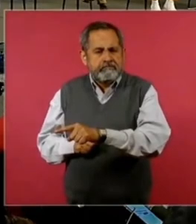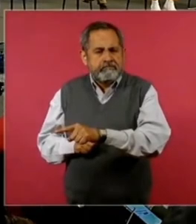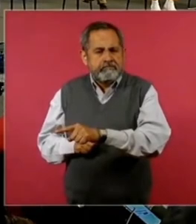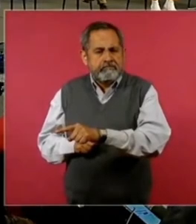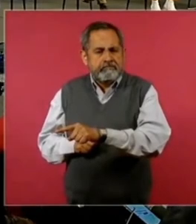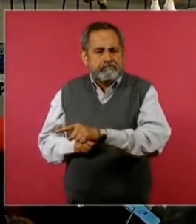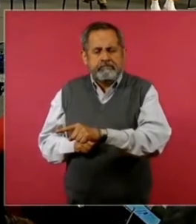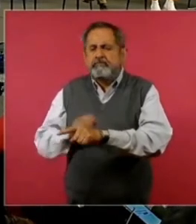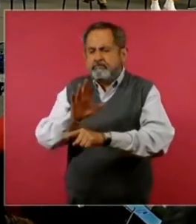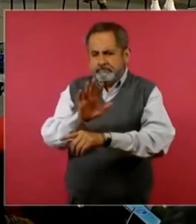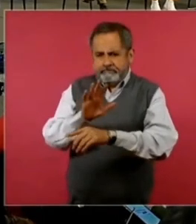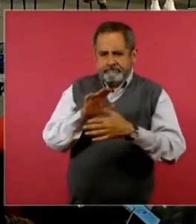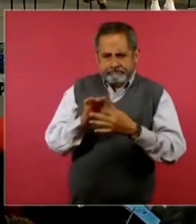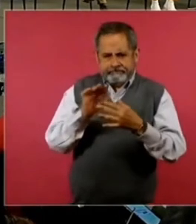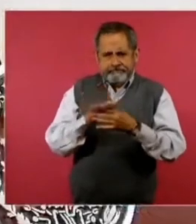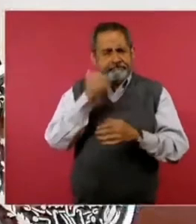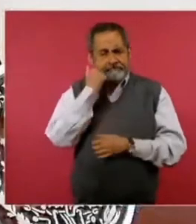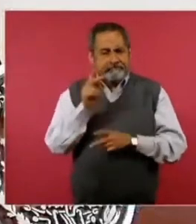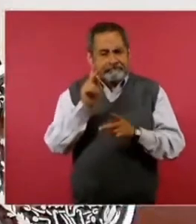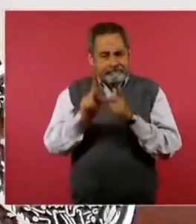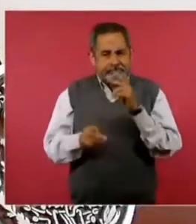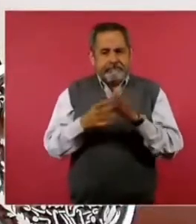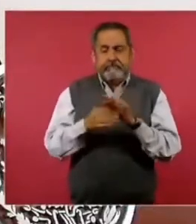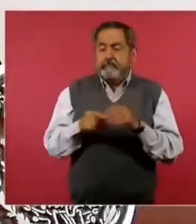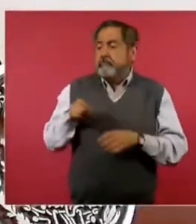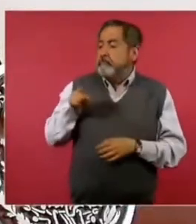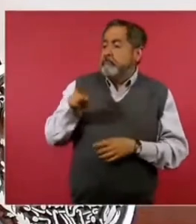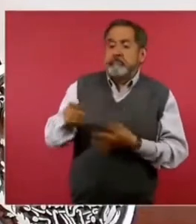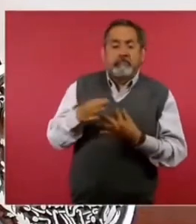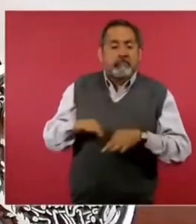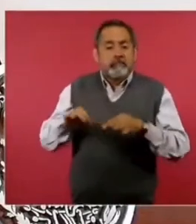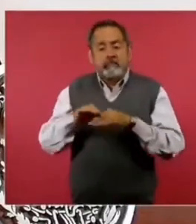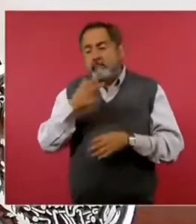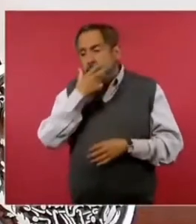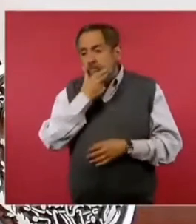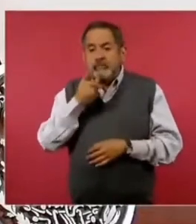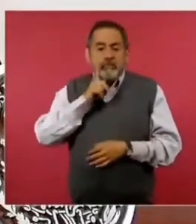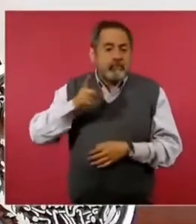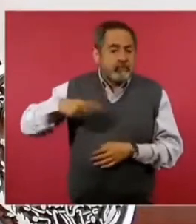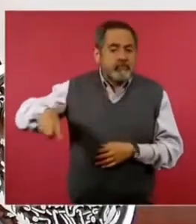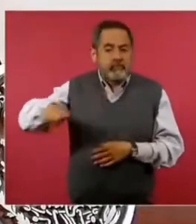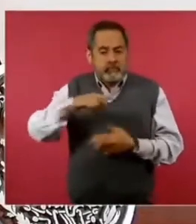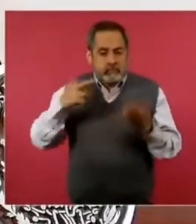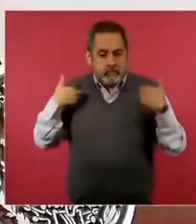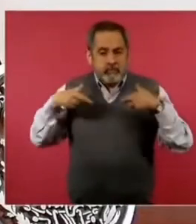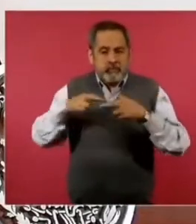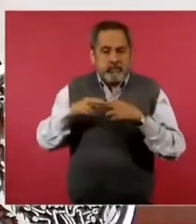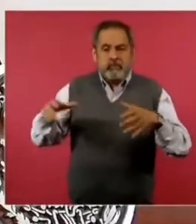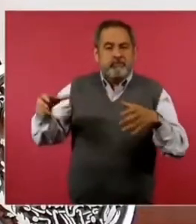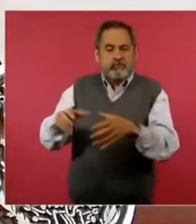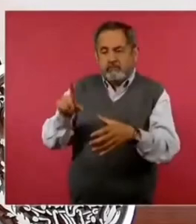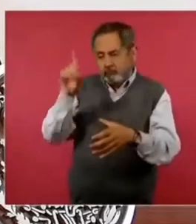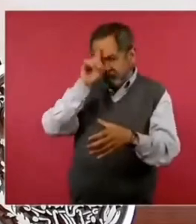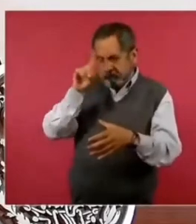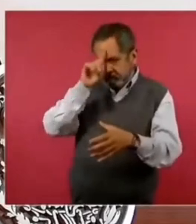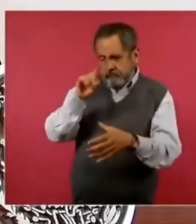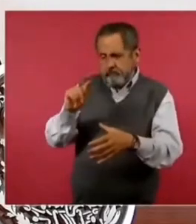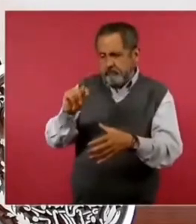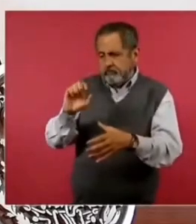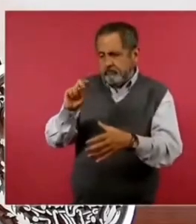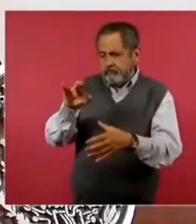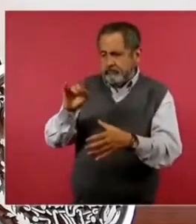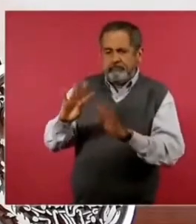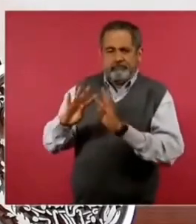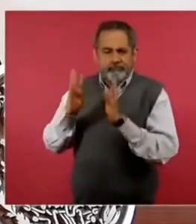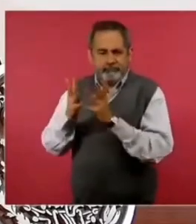Es que queremos mencionar específicamente el trabajo que han realizado maestras y maestros en los consejos técnicos escolares, que es